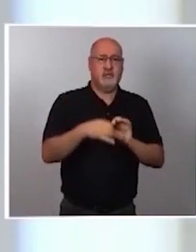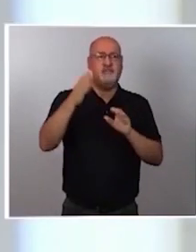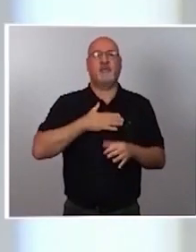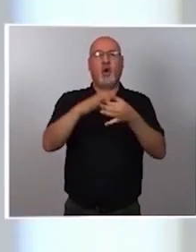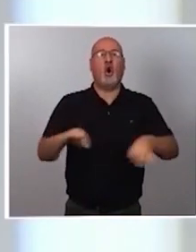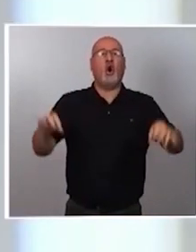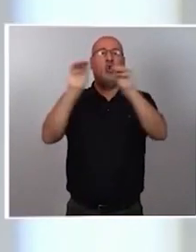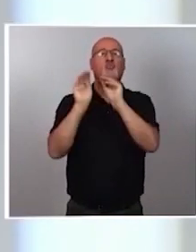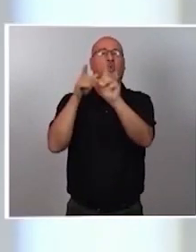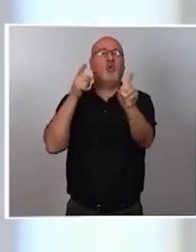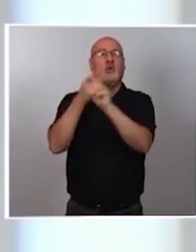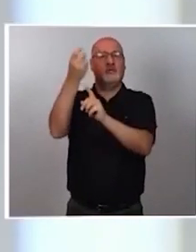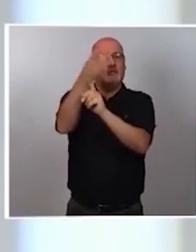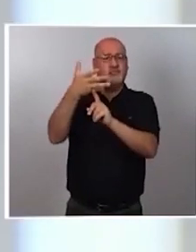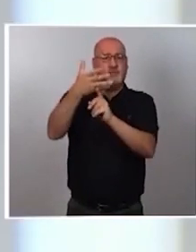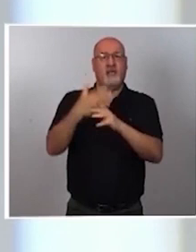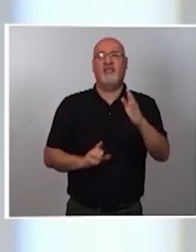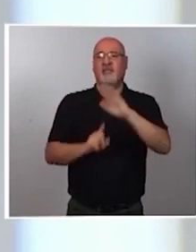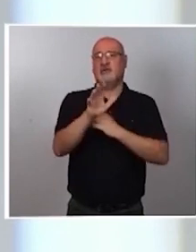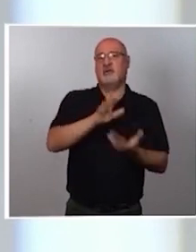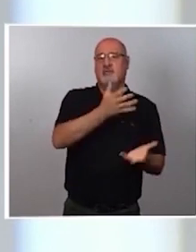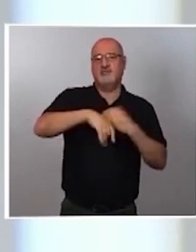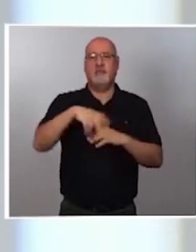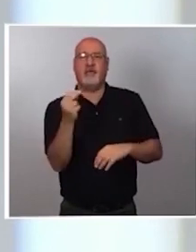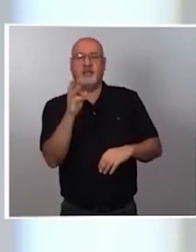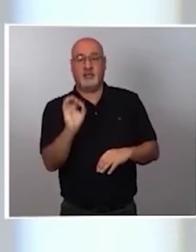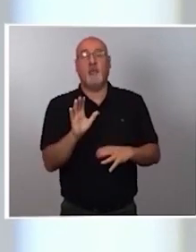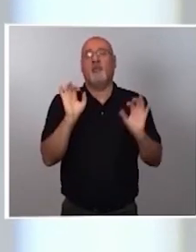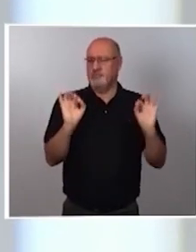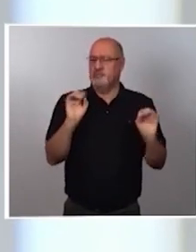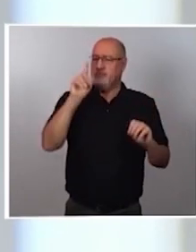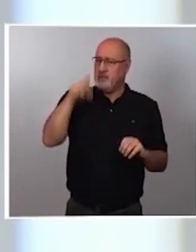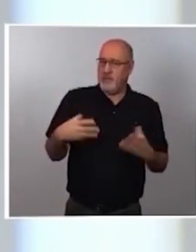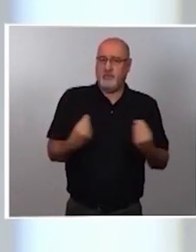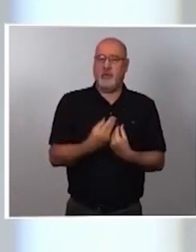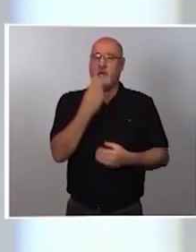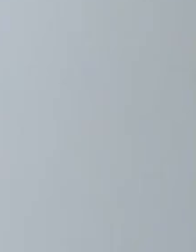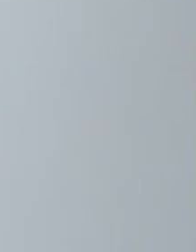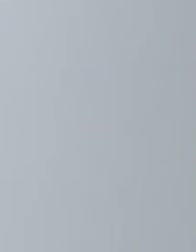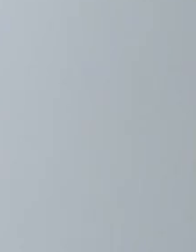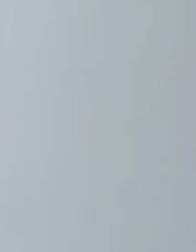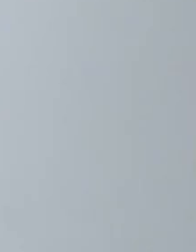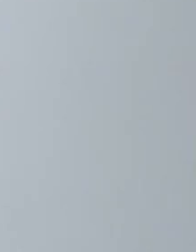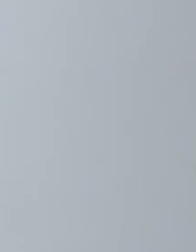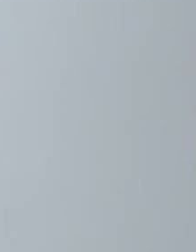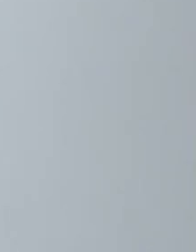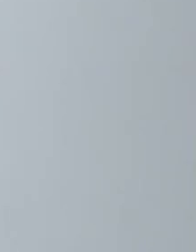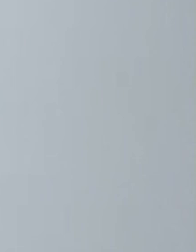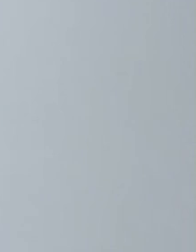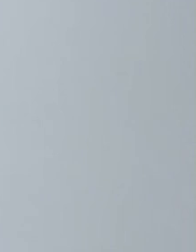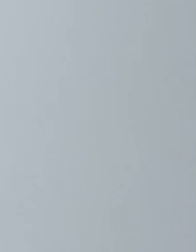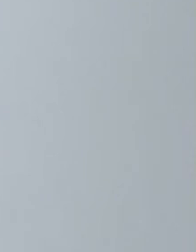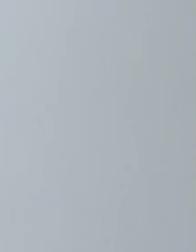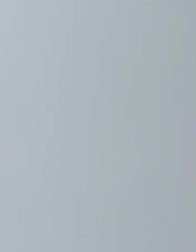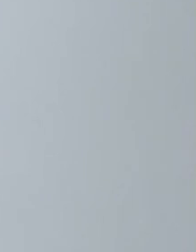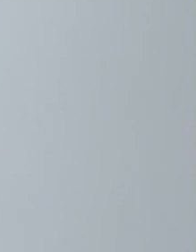tal. No, no, es que Libertad Digital ha accedido a las actas de esa reunión y es sinceramente vergonzosa. Lo que les dice es, bueno, si ya saben que estos países